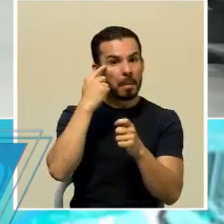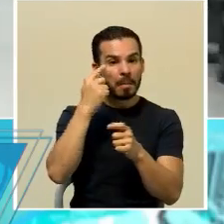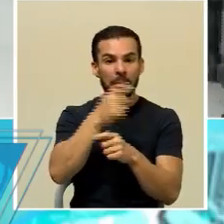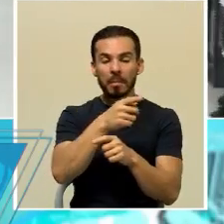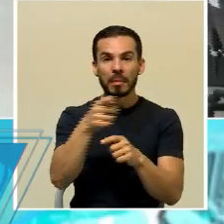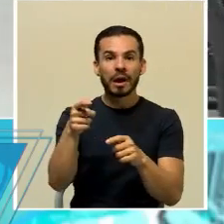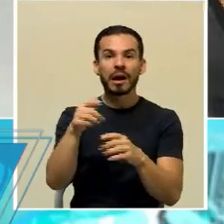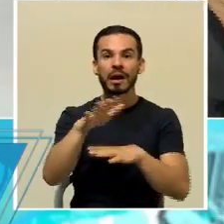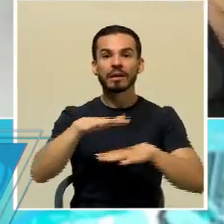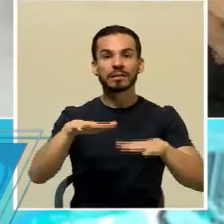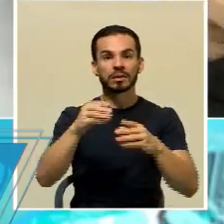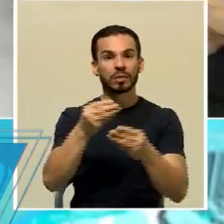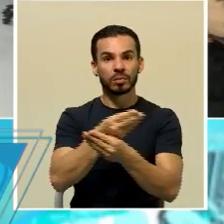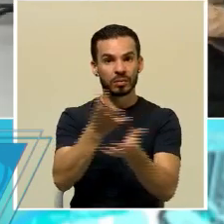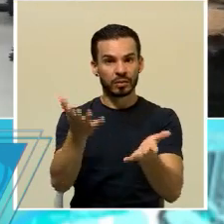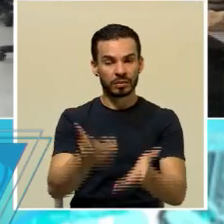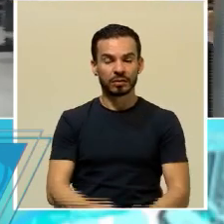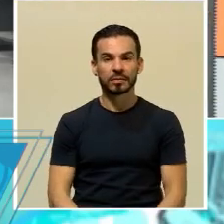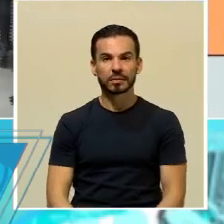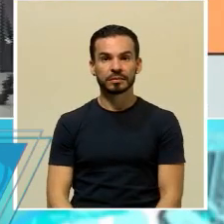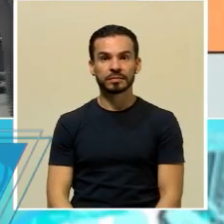para el sector público.